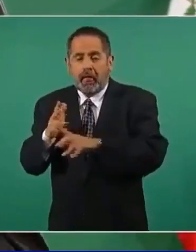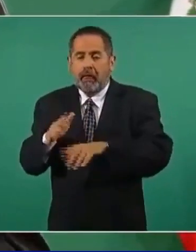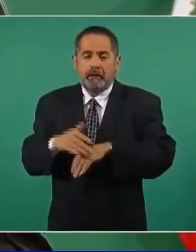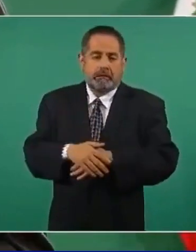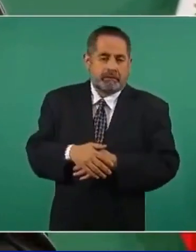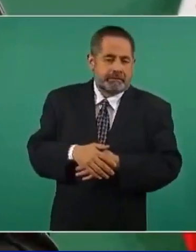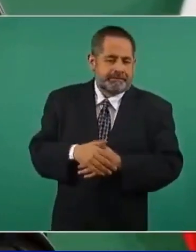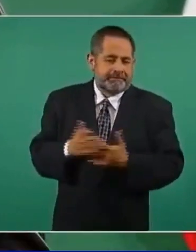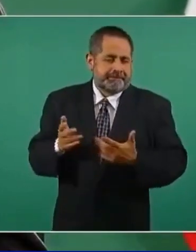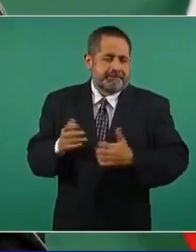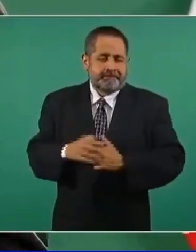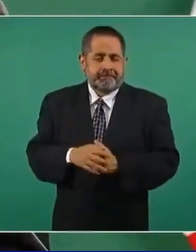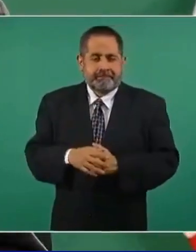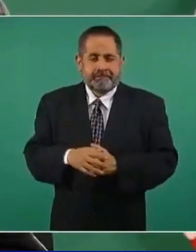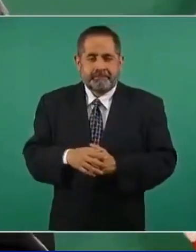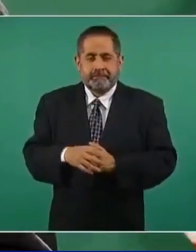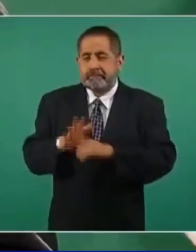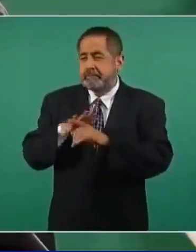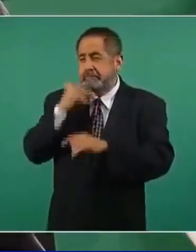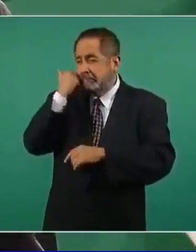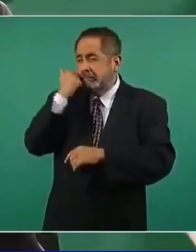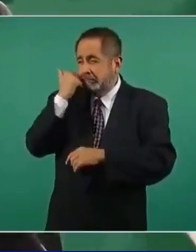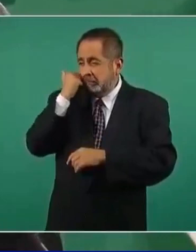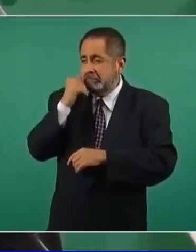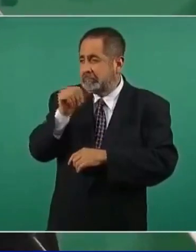para hacerle la barba,